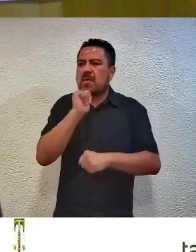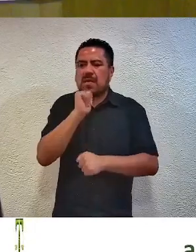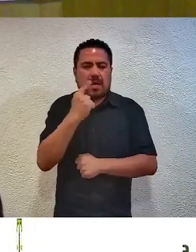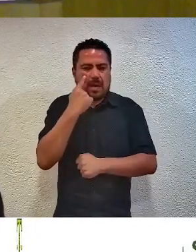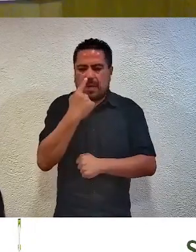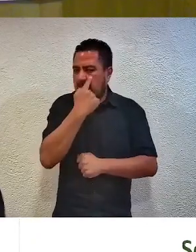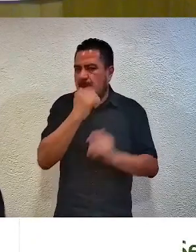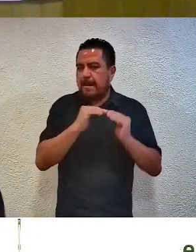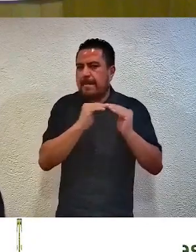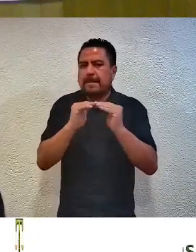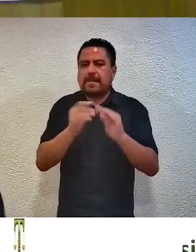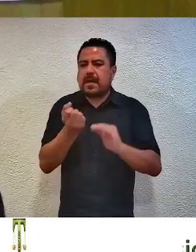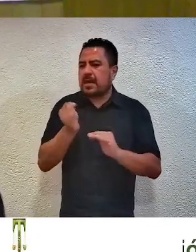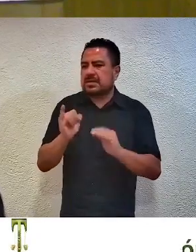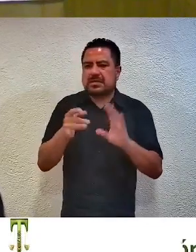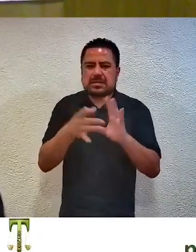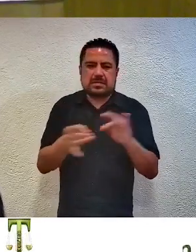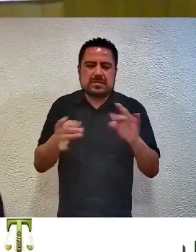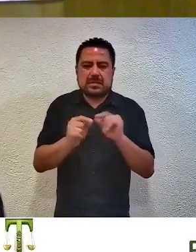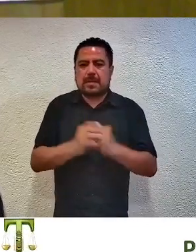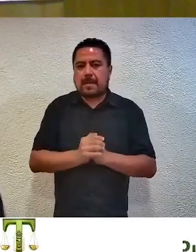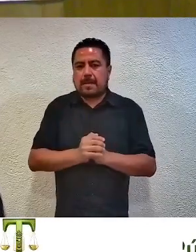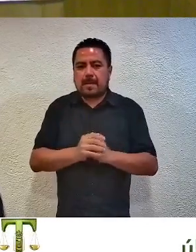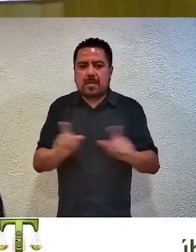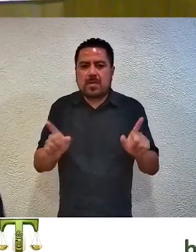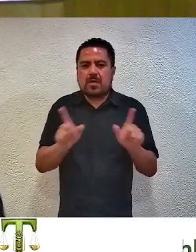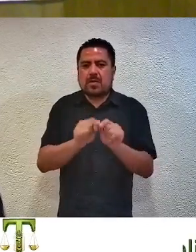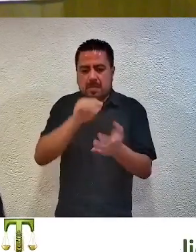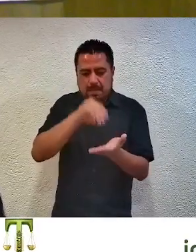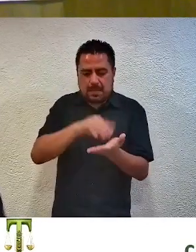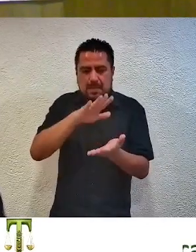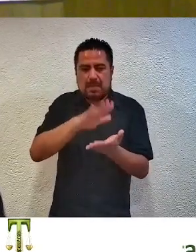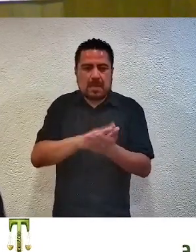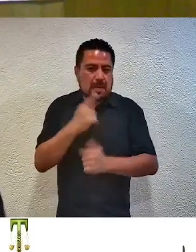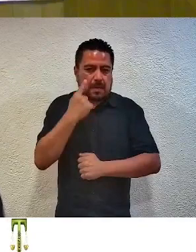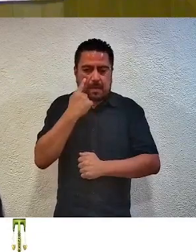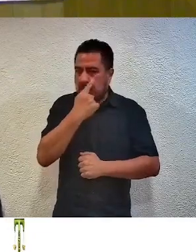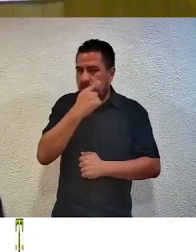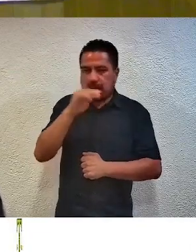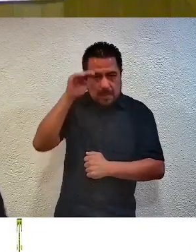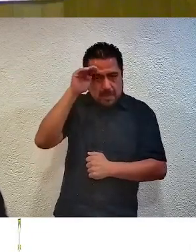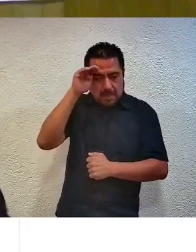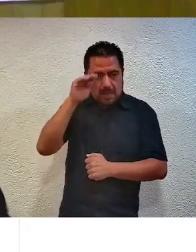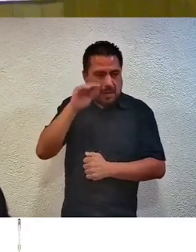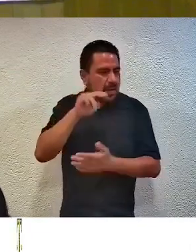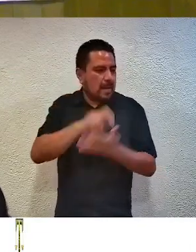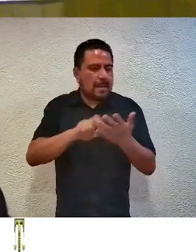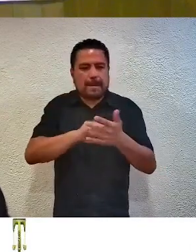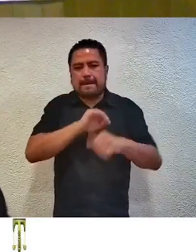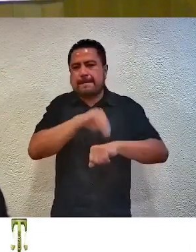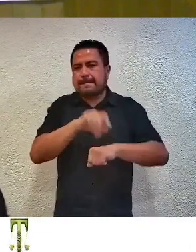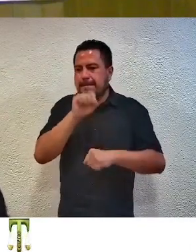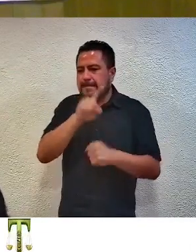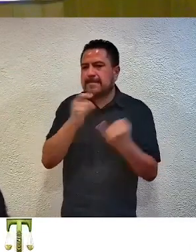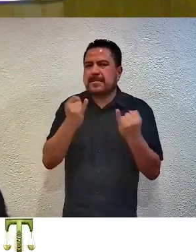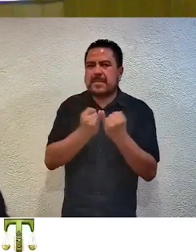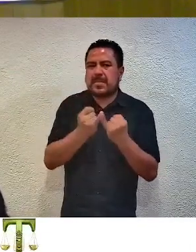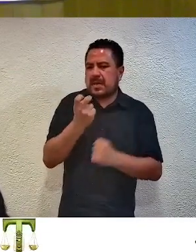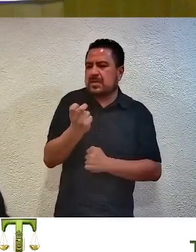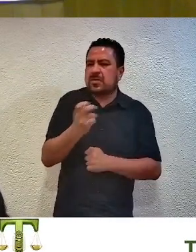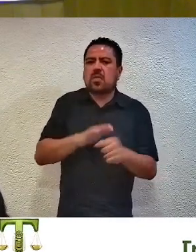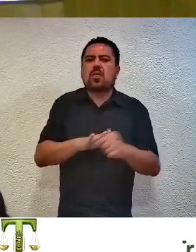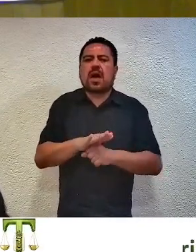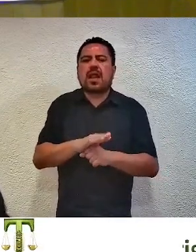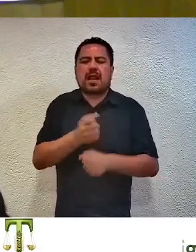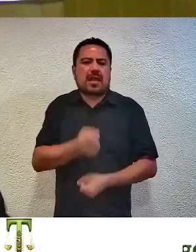de género como lo señala, sino que es menester establecer las consideraciones que sustenten la actualización de la misma, esto es,